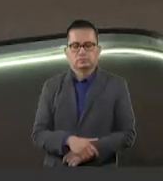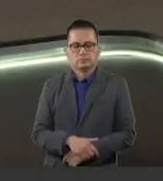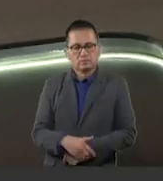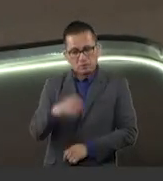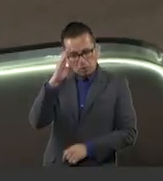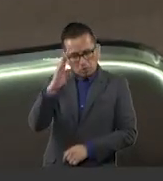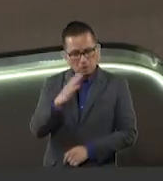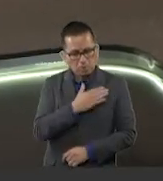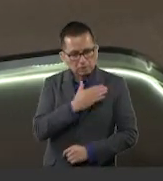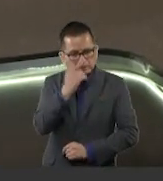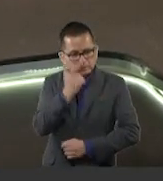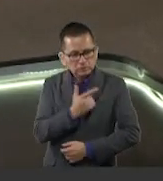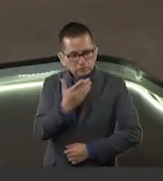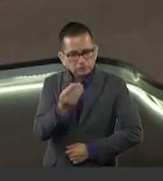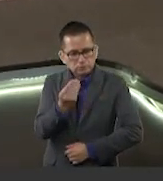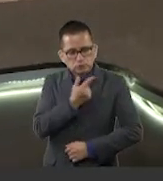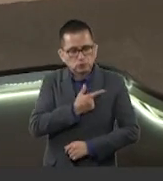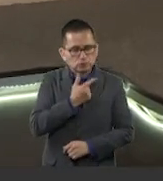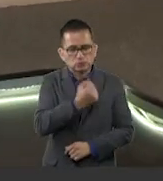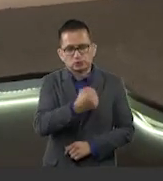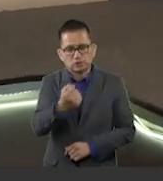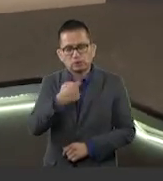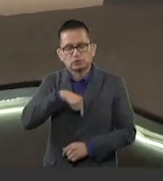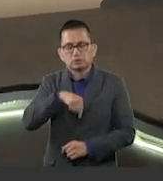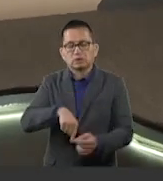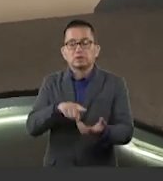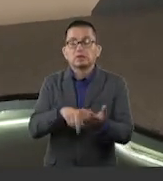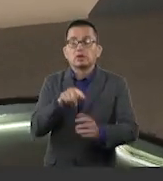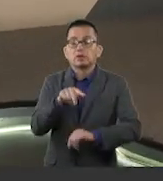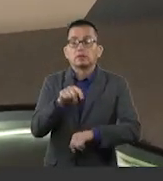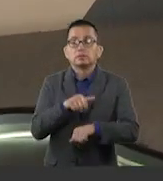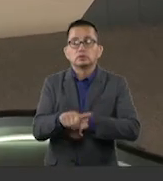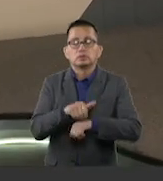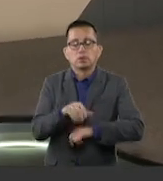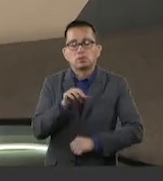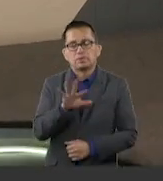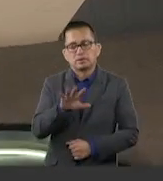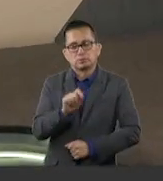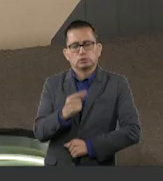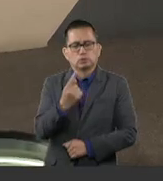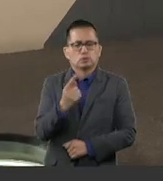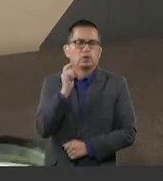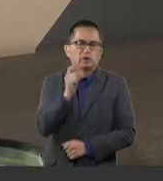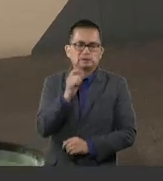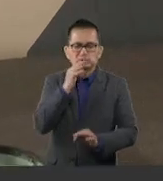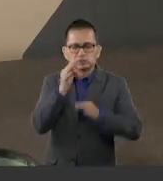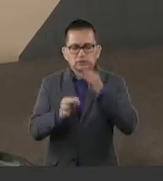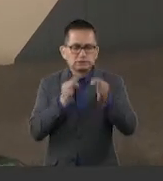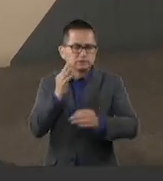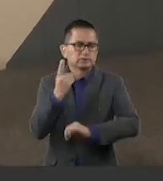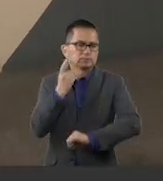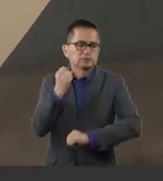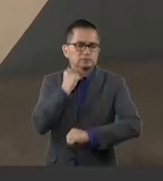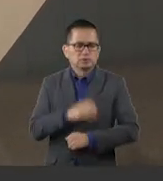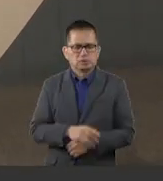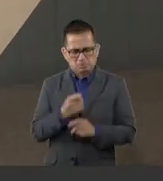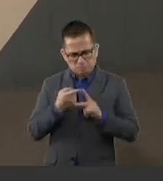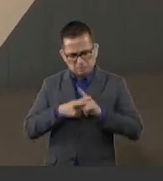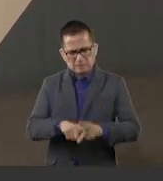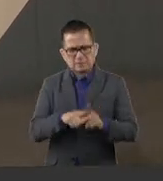¿Qué tal? Buenas noches. ¿Cómo está? Es un gusto saludarle por la frecuencia del 45.1 en Noticias del Congreso. Vamos a iniciar con toda la